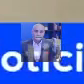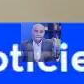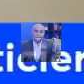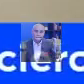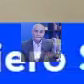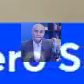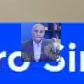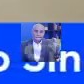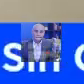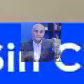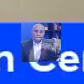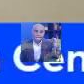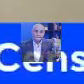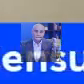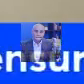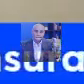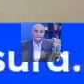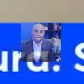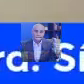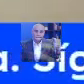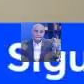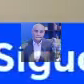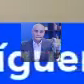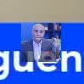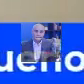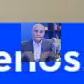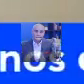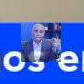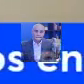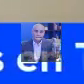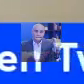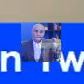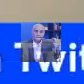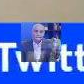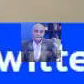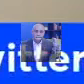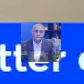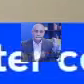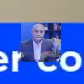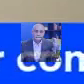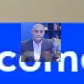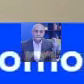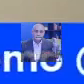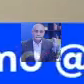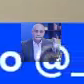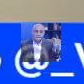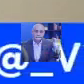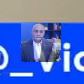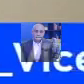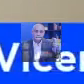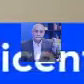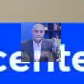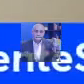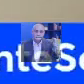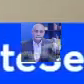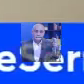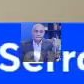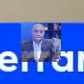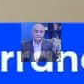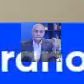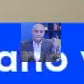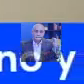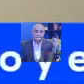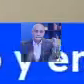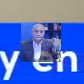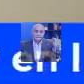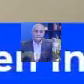lo extraditen o lo deporten. Y pues es una estrategia muy,